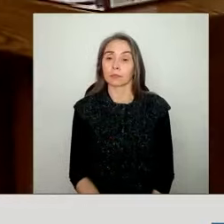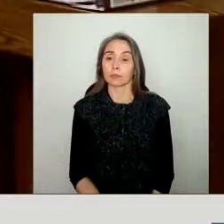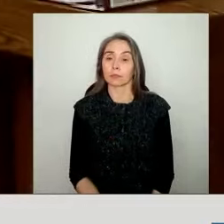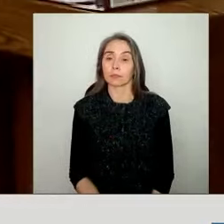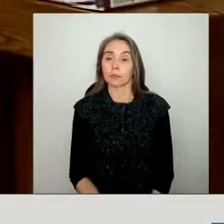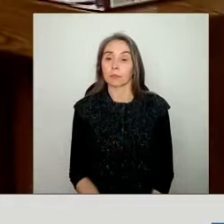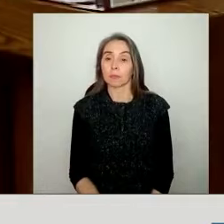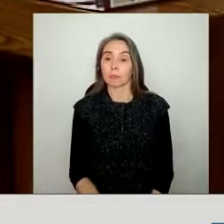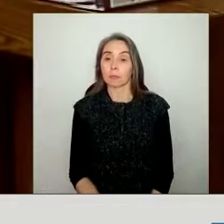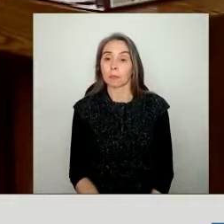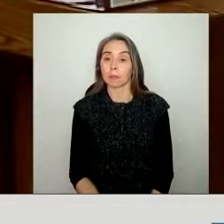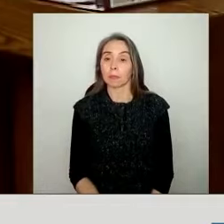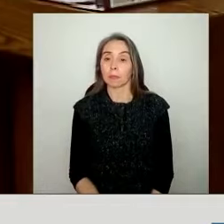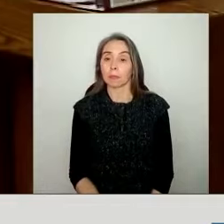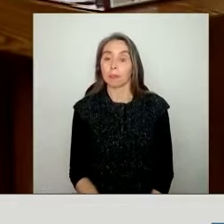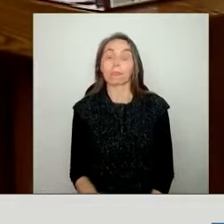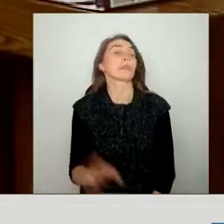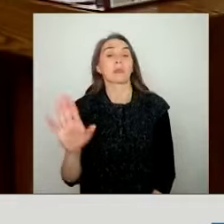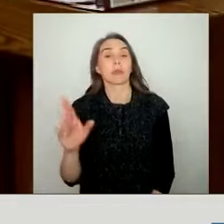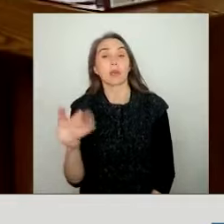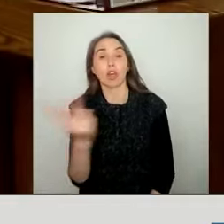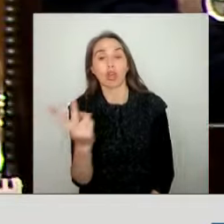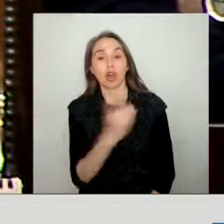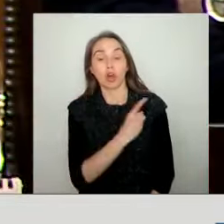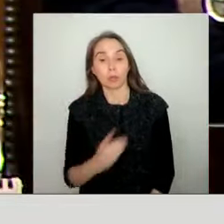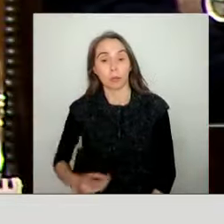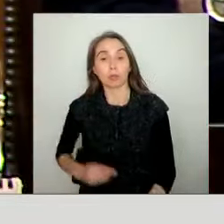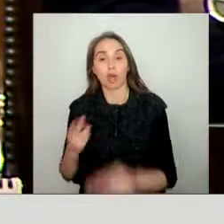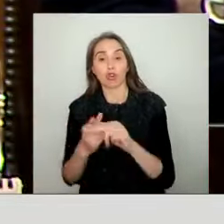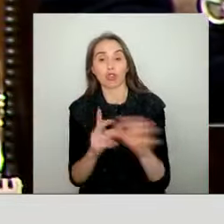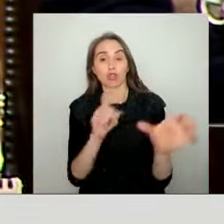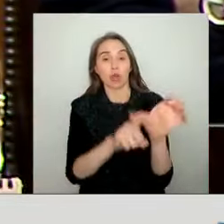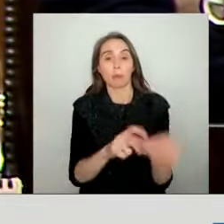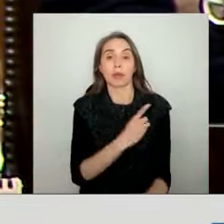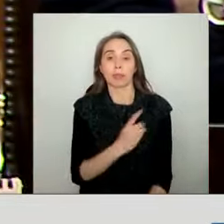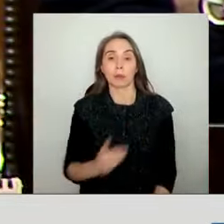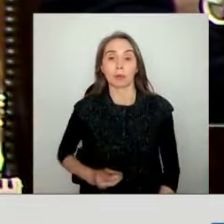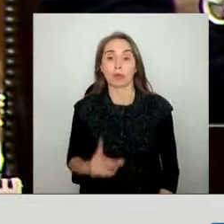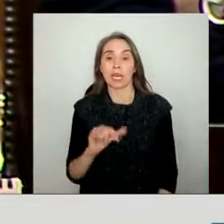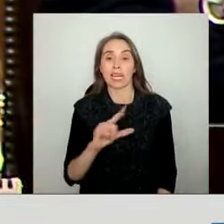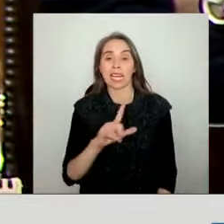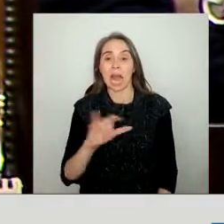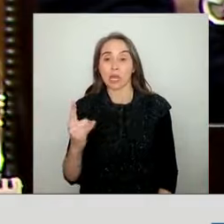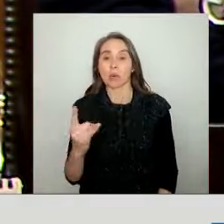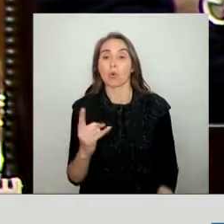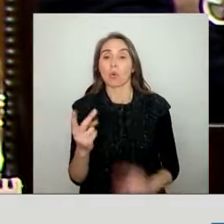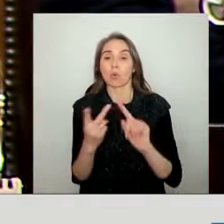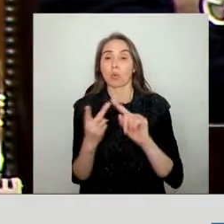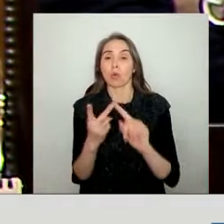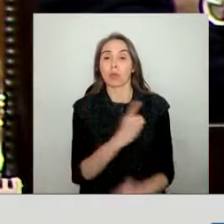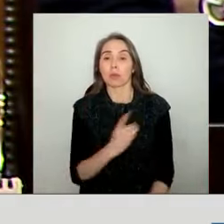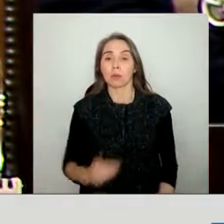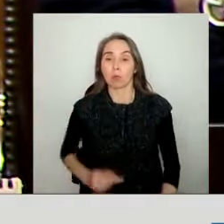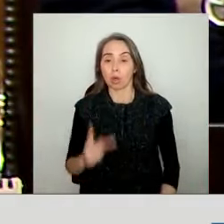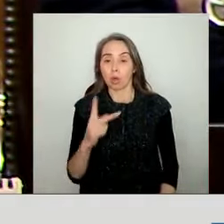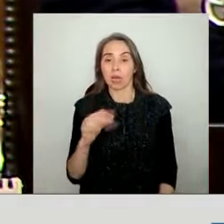se borran a ver si los dos diputados inscritos que son el diputado Daniel lay y el diputado Johan Kaiser